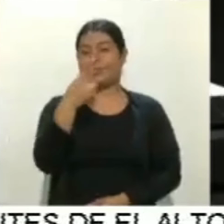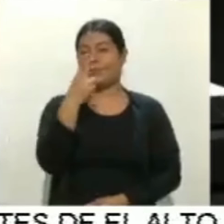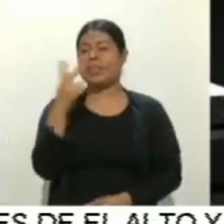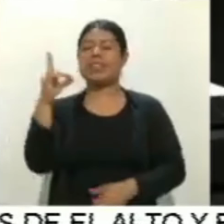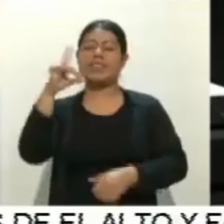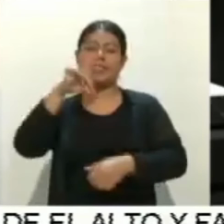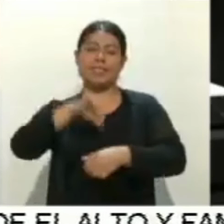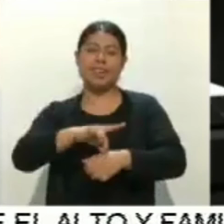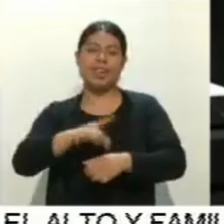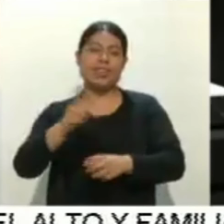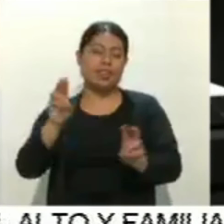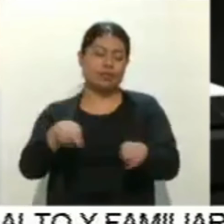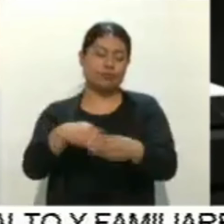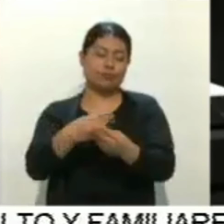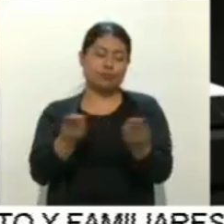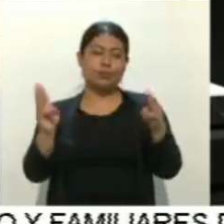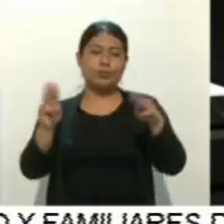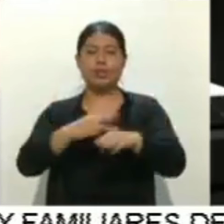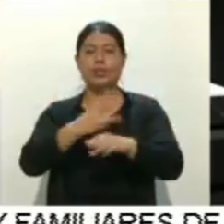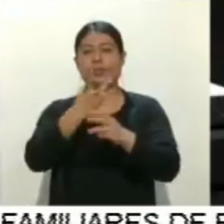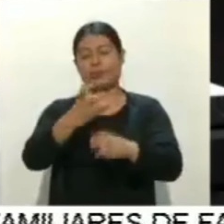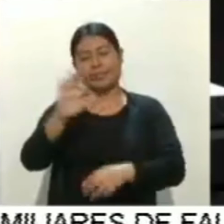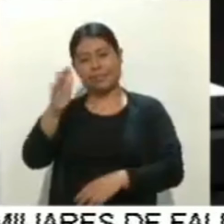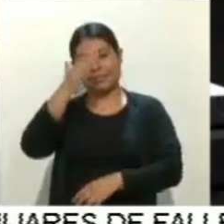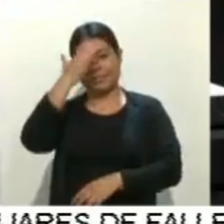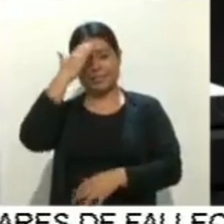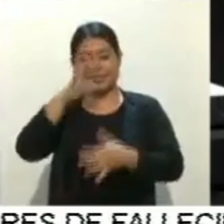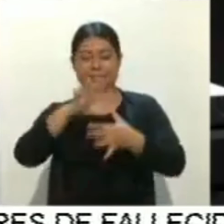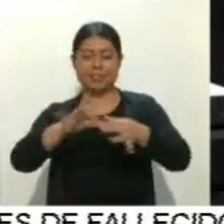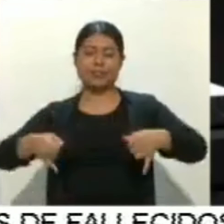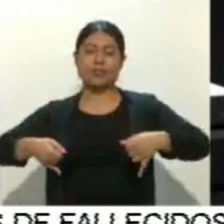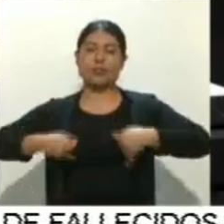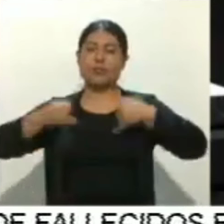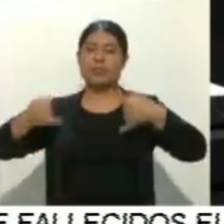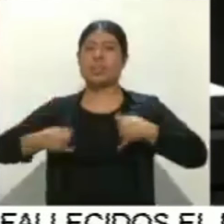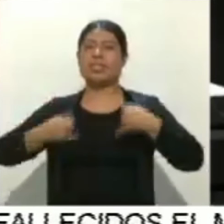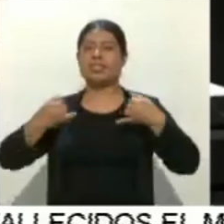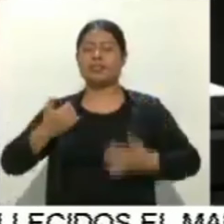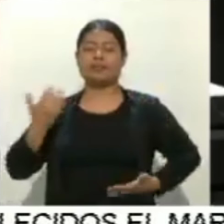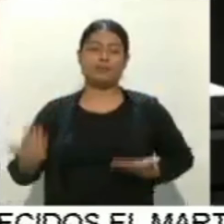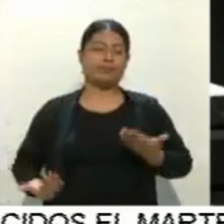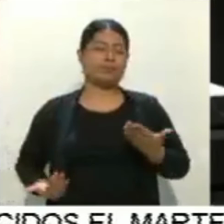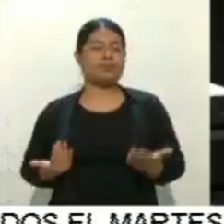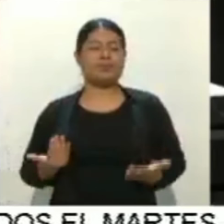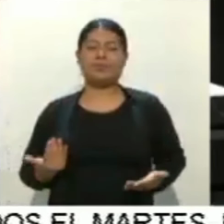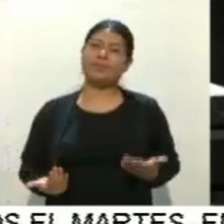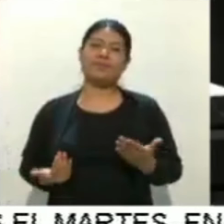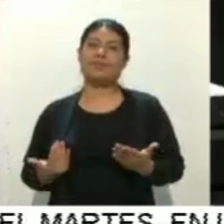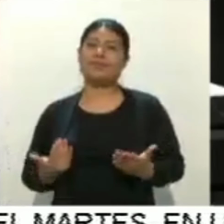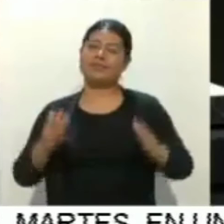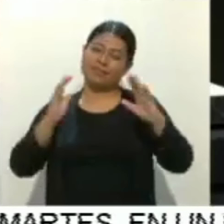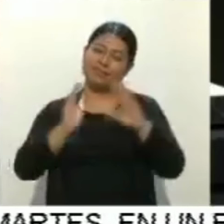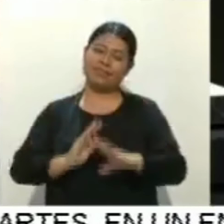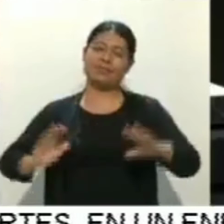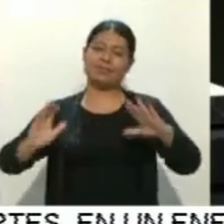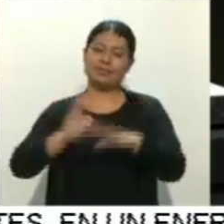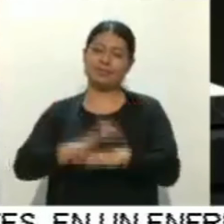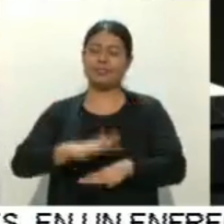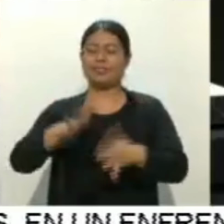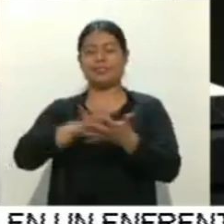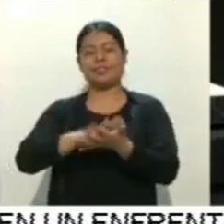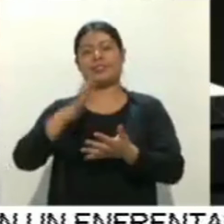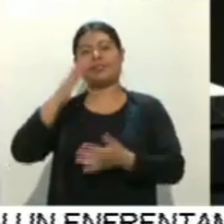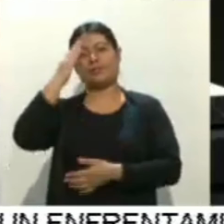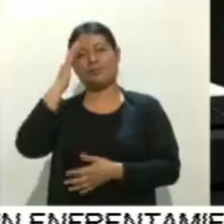se celebra el Día del Músico y por ello vamos a conocer unos chavos que hacen bailar y sobre todo pues que nos hacen cantar y vibrar con sus